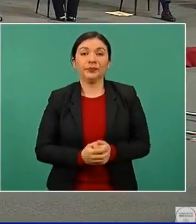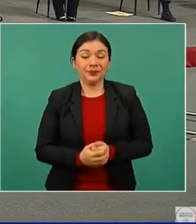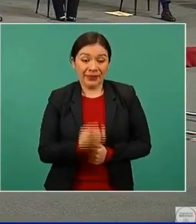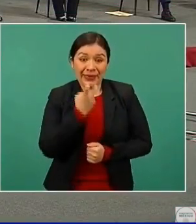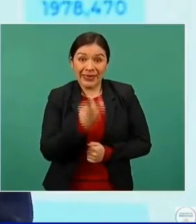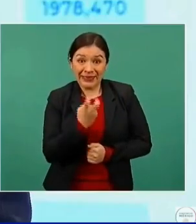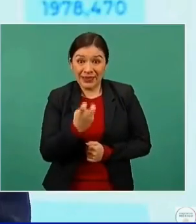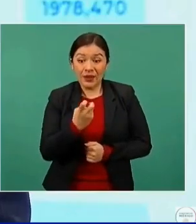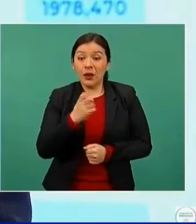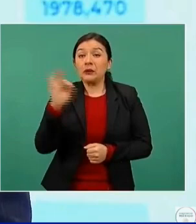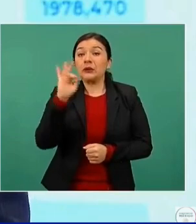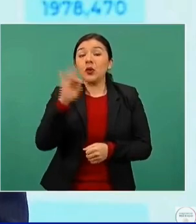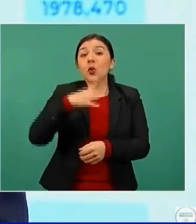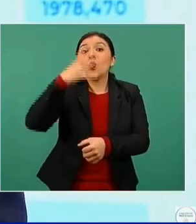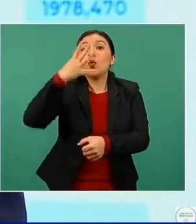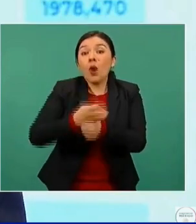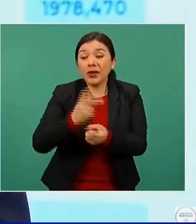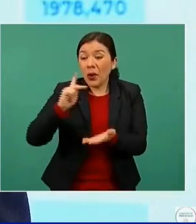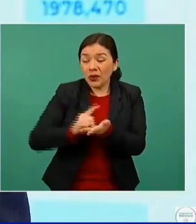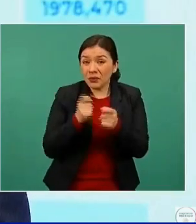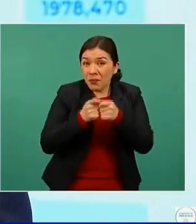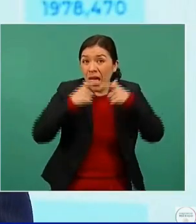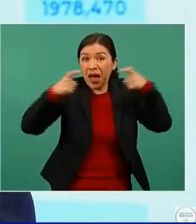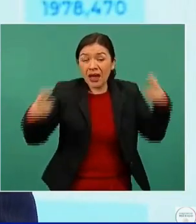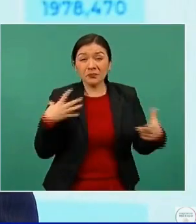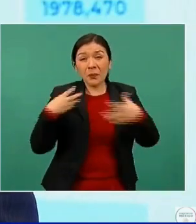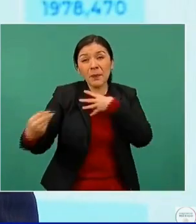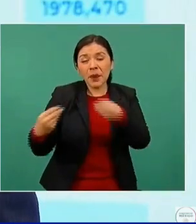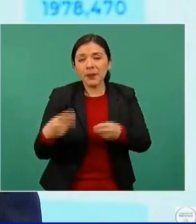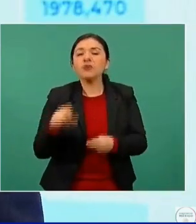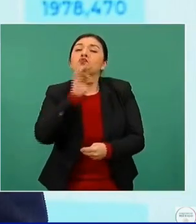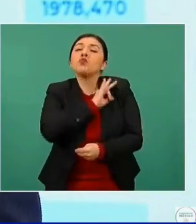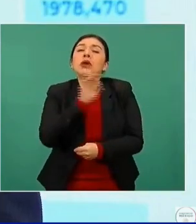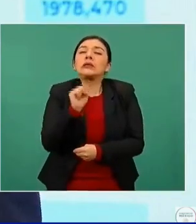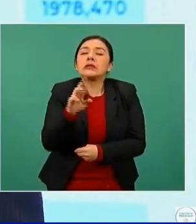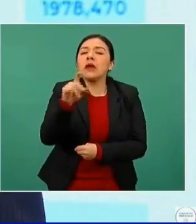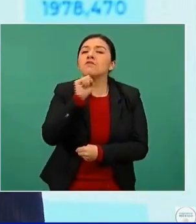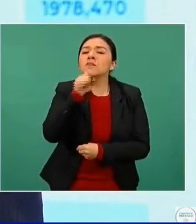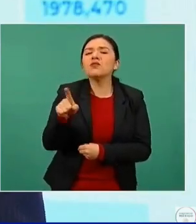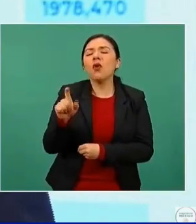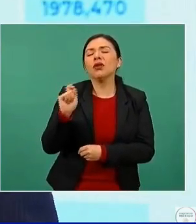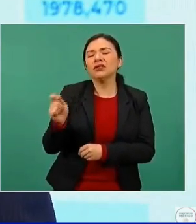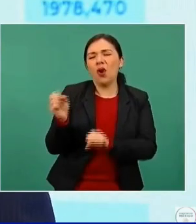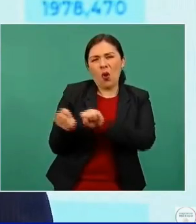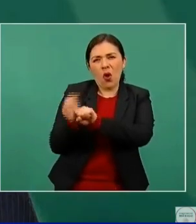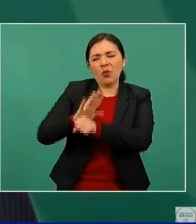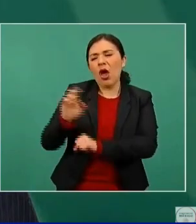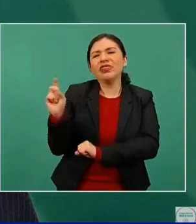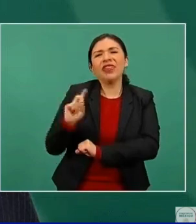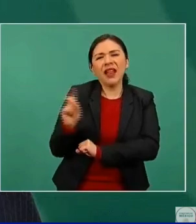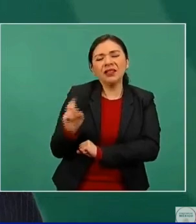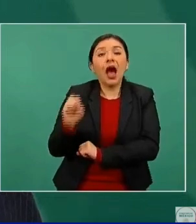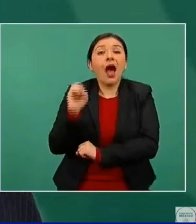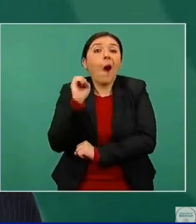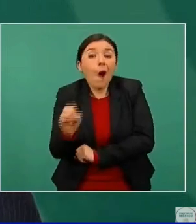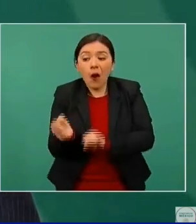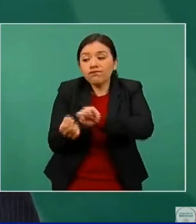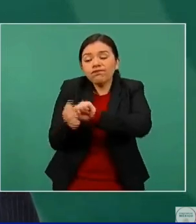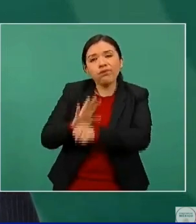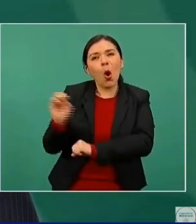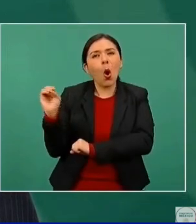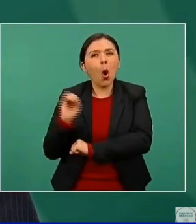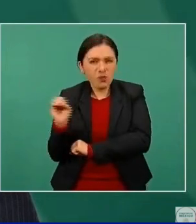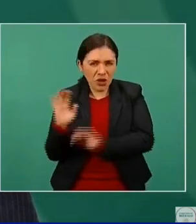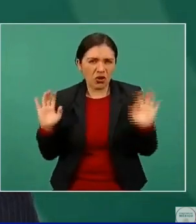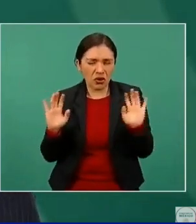a expensas de la variante predominante, que sigue siendo Delta, o podría ya ser a expensas de Omicron, pero la epidemia